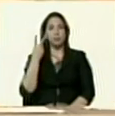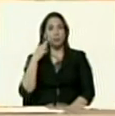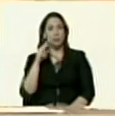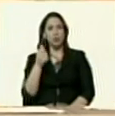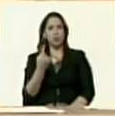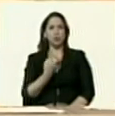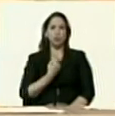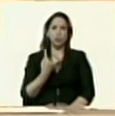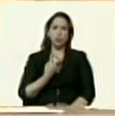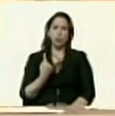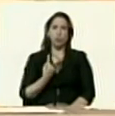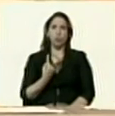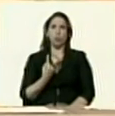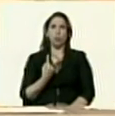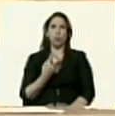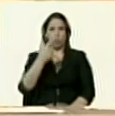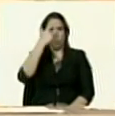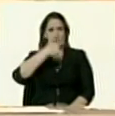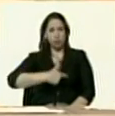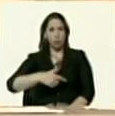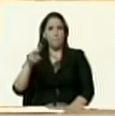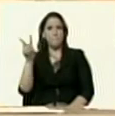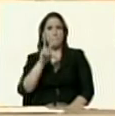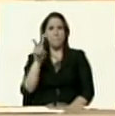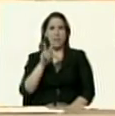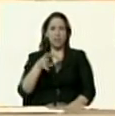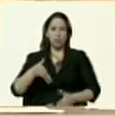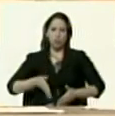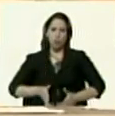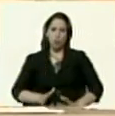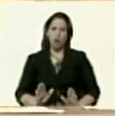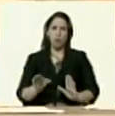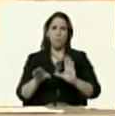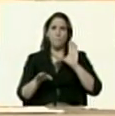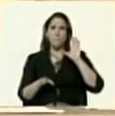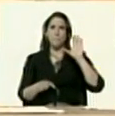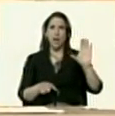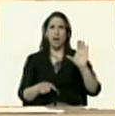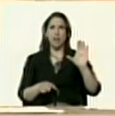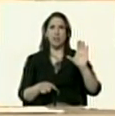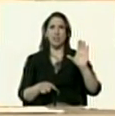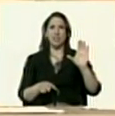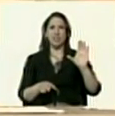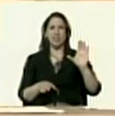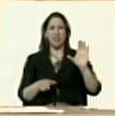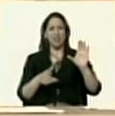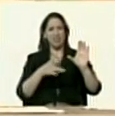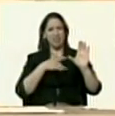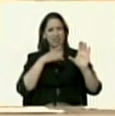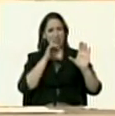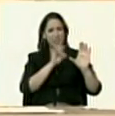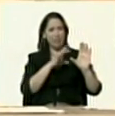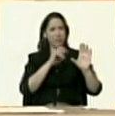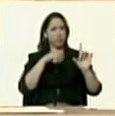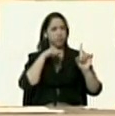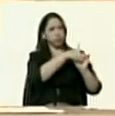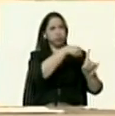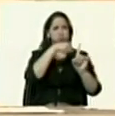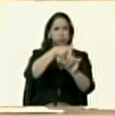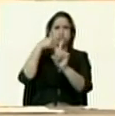condición de ser venezolano en un país te desprecien, te golpeen, te